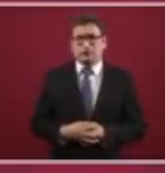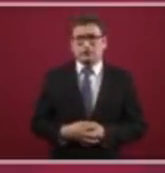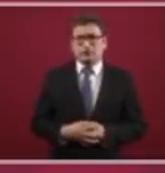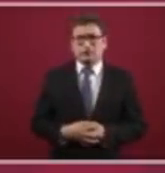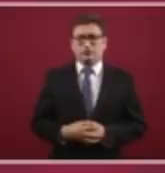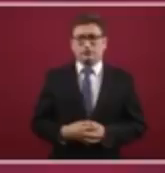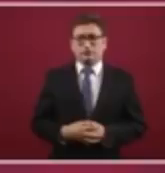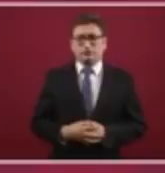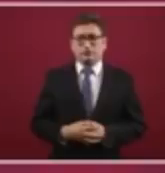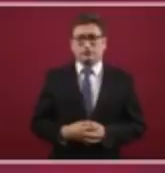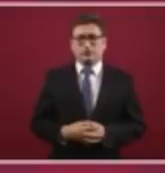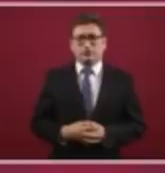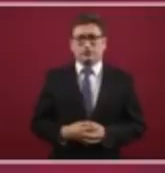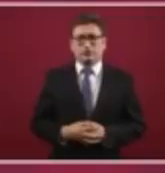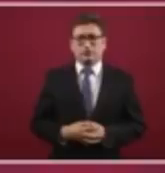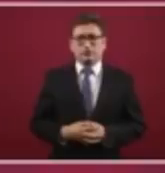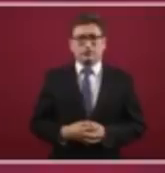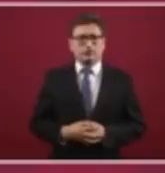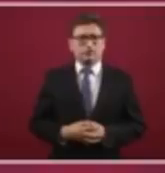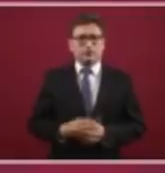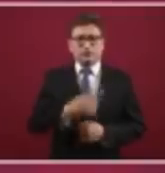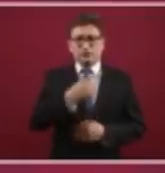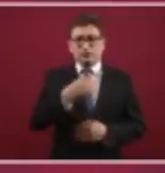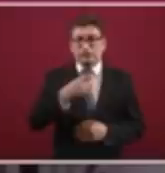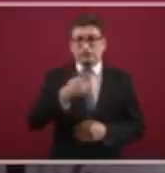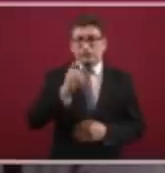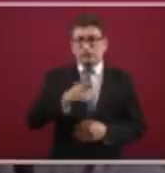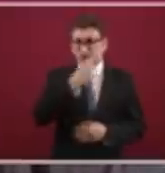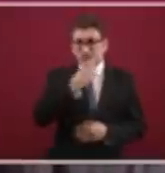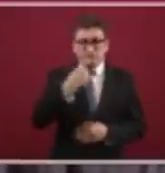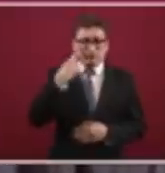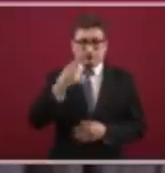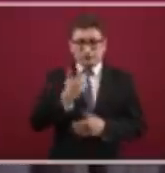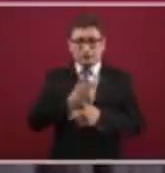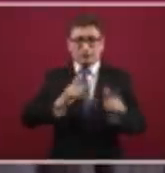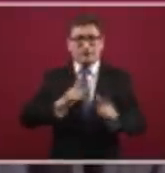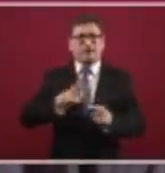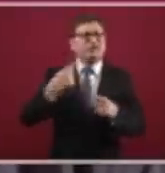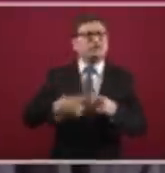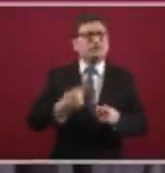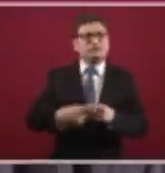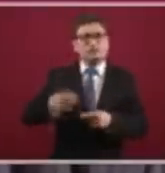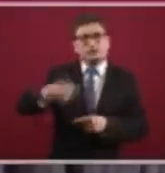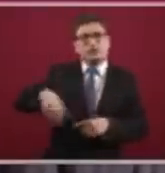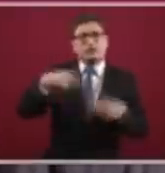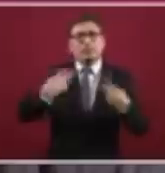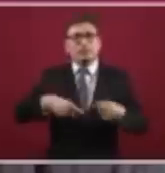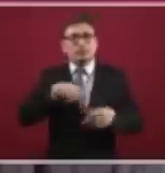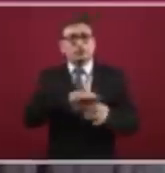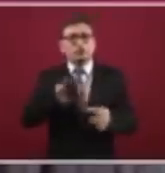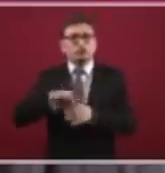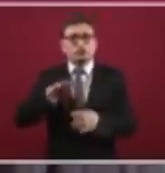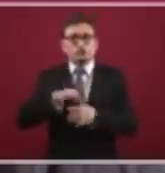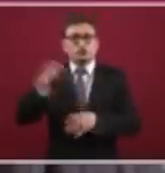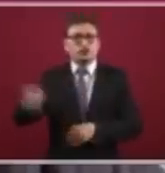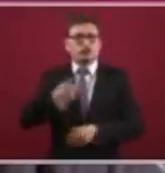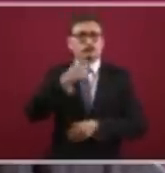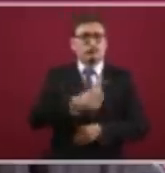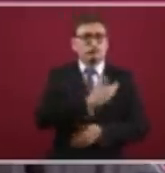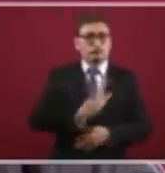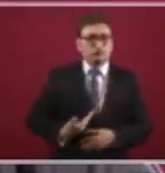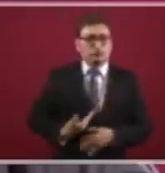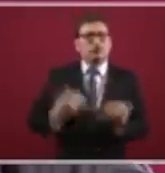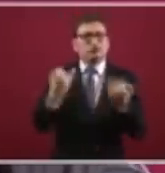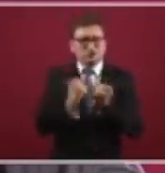en la democracia es el pueblo el que decide el pueblo pone por loquita es un derecho que está establecido en la